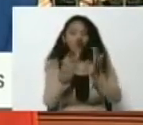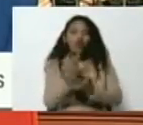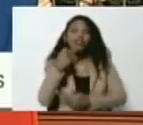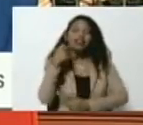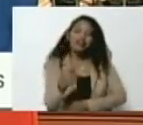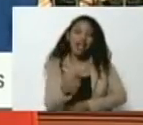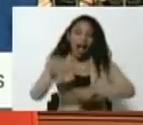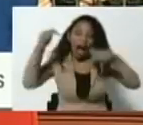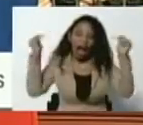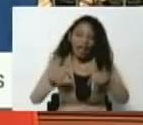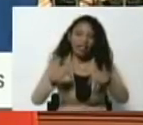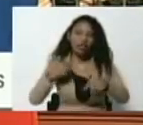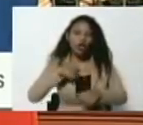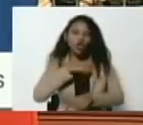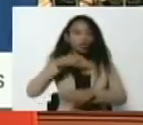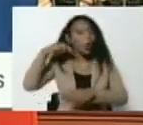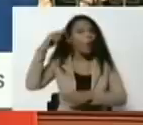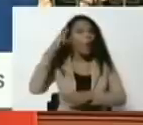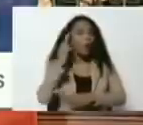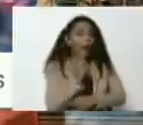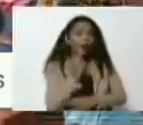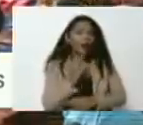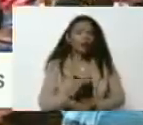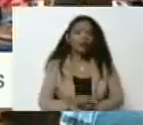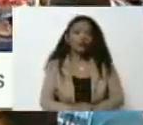decir, aquí estamos los bolivarianos.